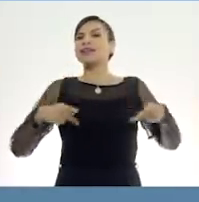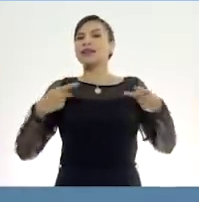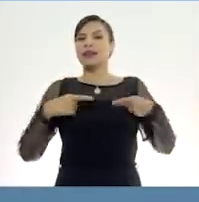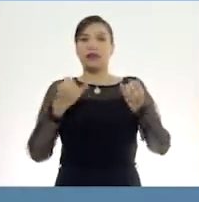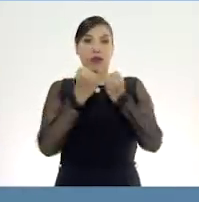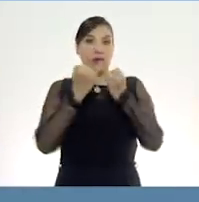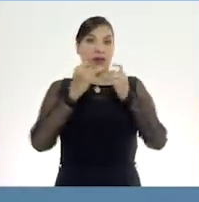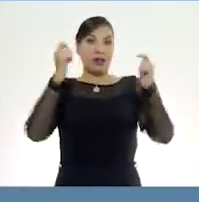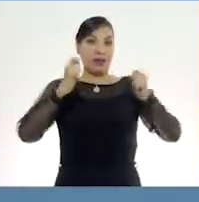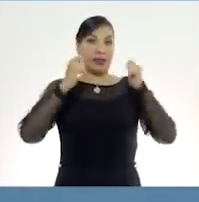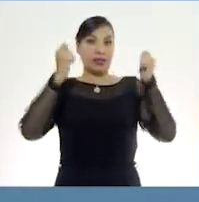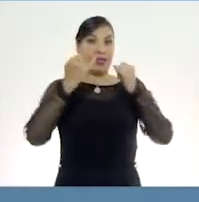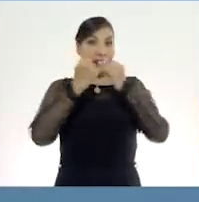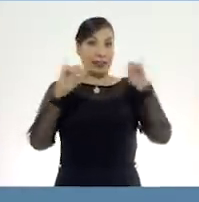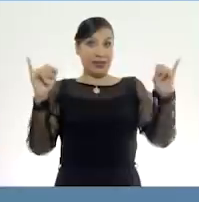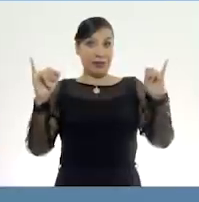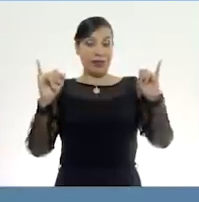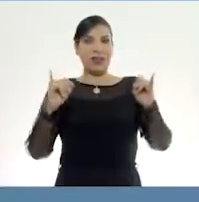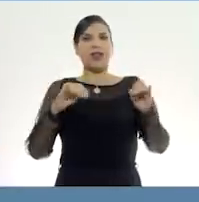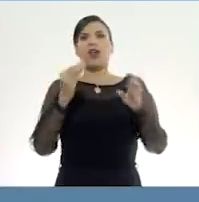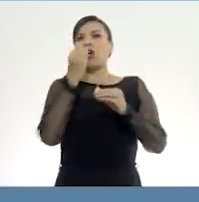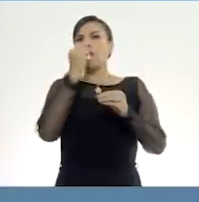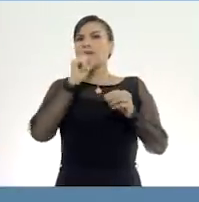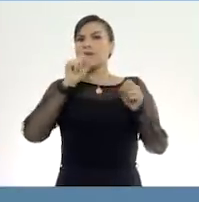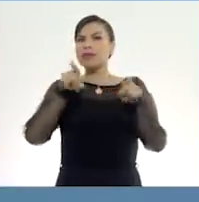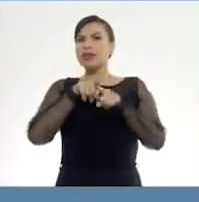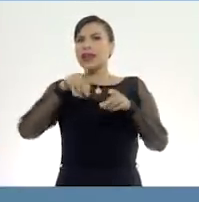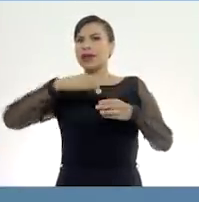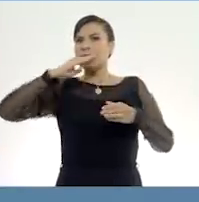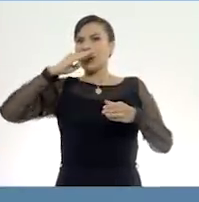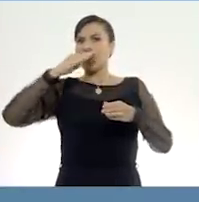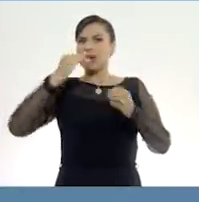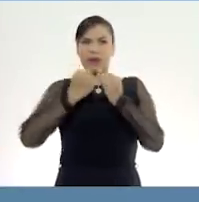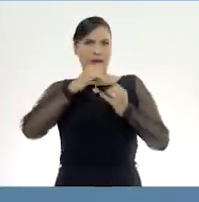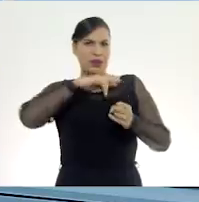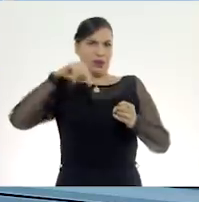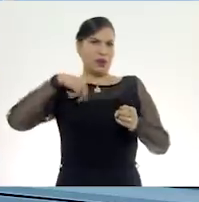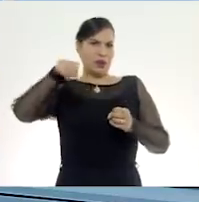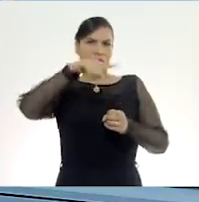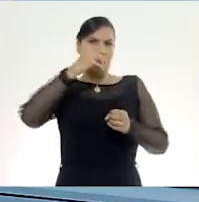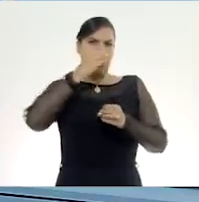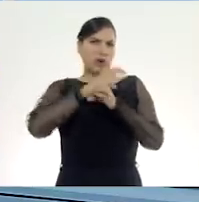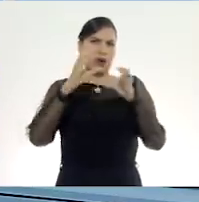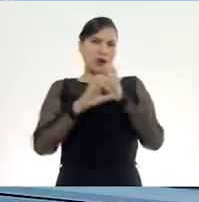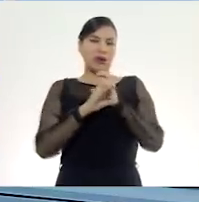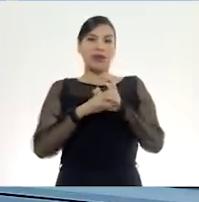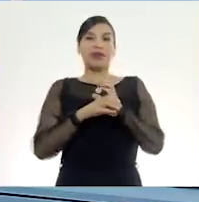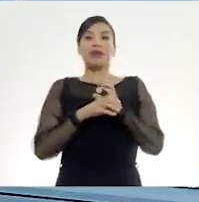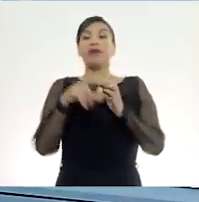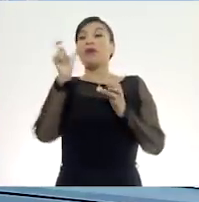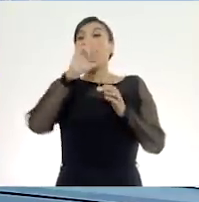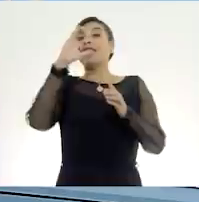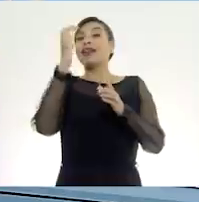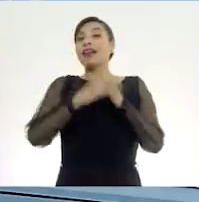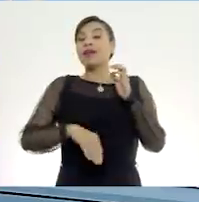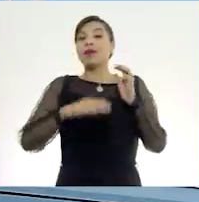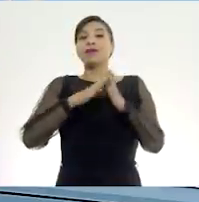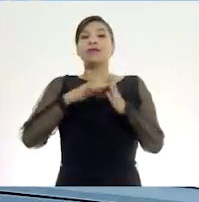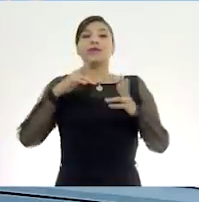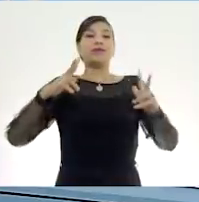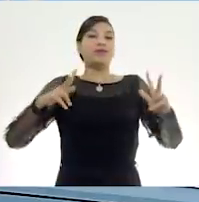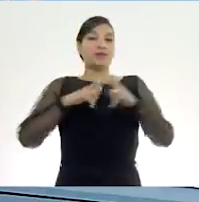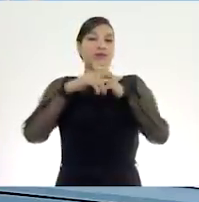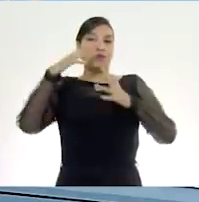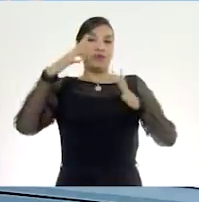¿También festejaban la independencia? ¿Y comían lo mismo que nosotros? Mira, déjame decirte que cuando concluyó la lucha de